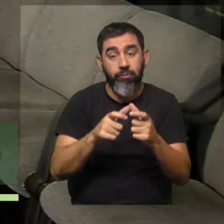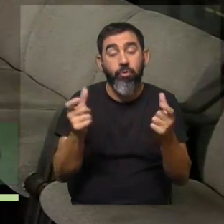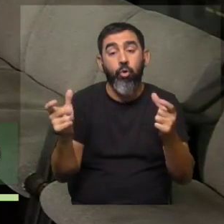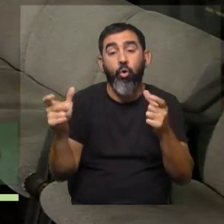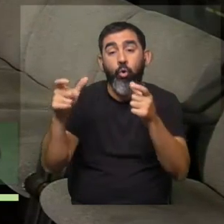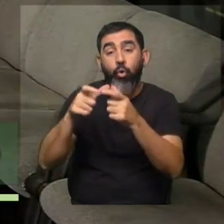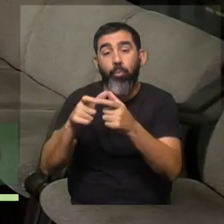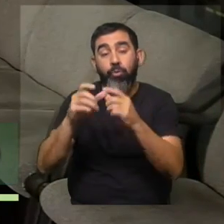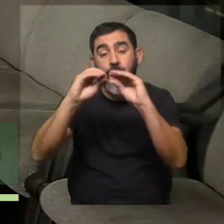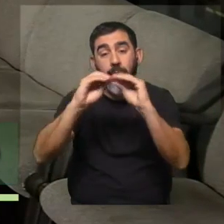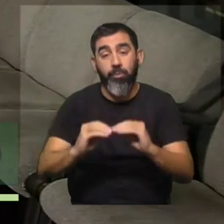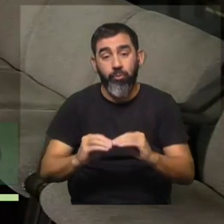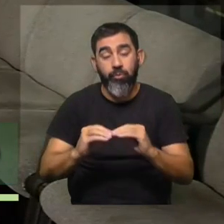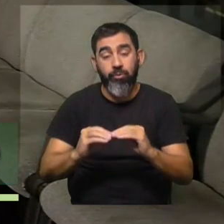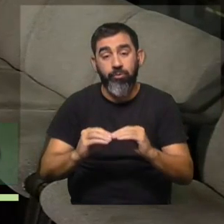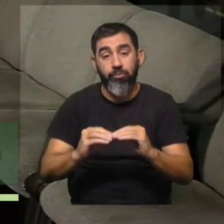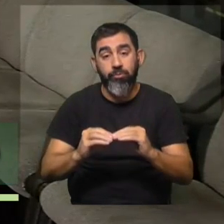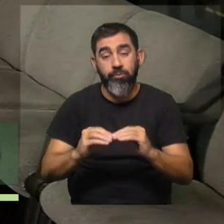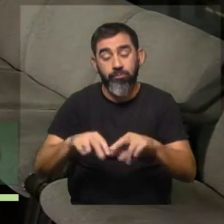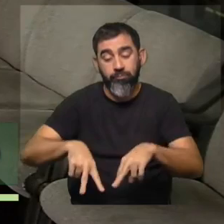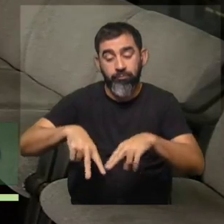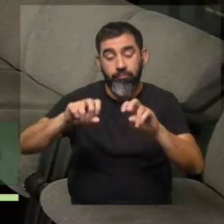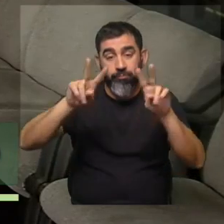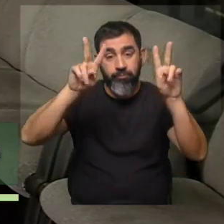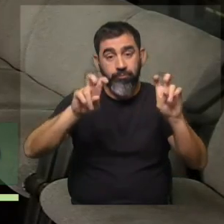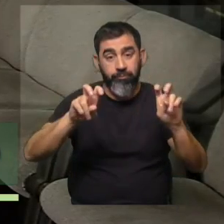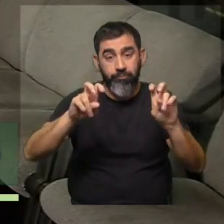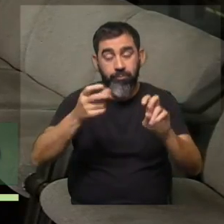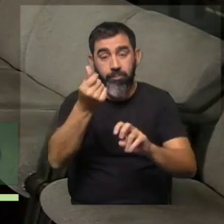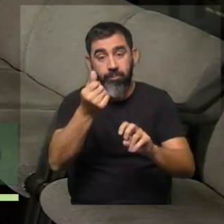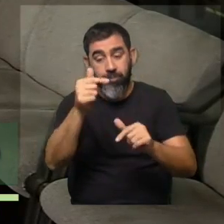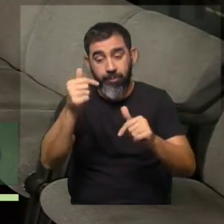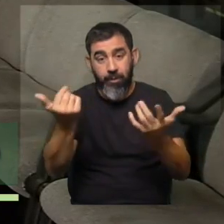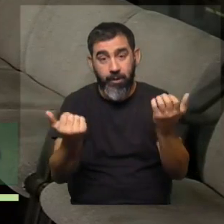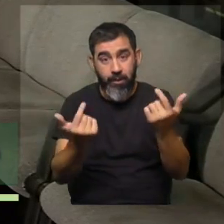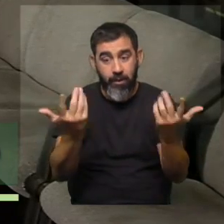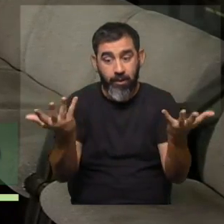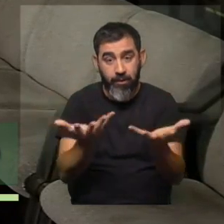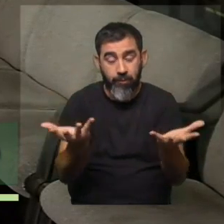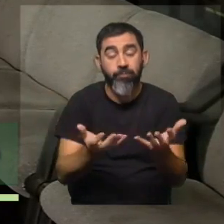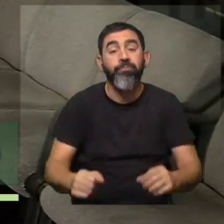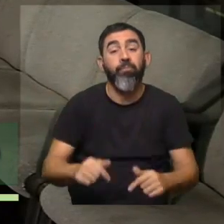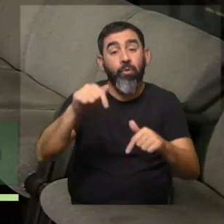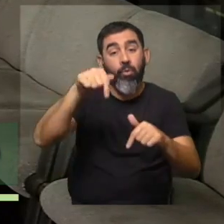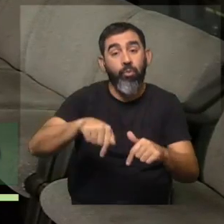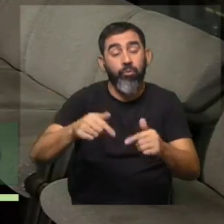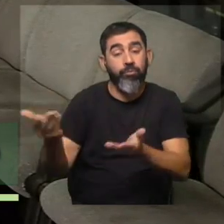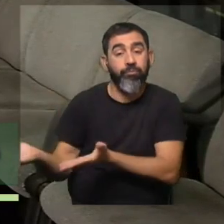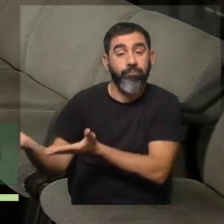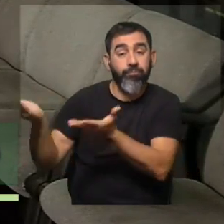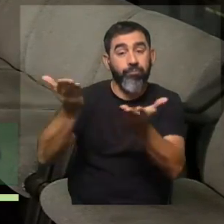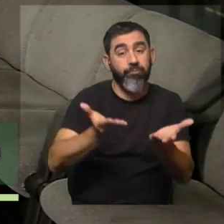comisión de Hacienda integrado con presupuestos que está analizando la rendición de cuentas justamente de la que estaban dando cuenta previamente Hoy recibieron